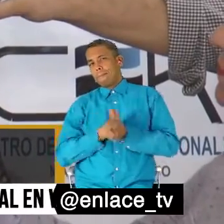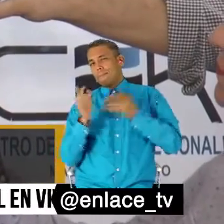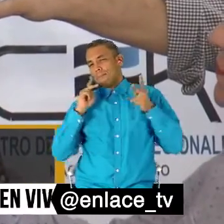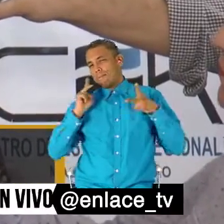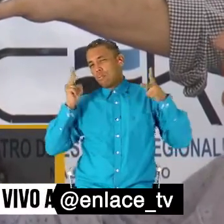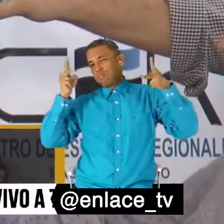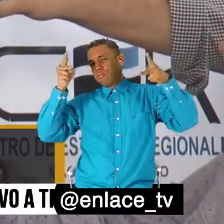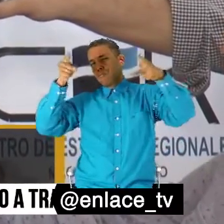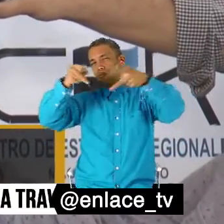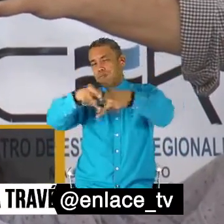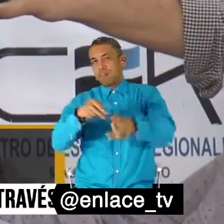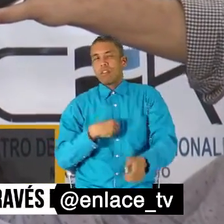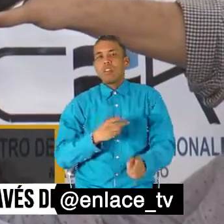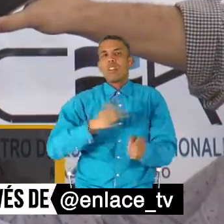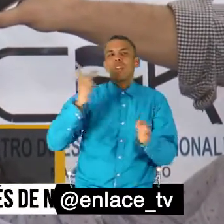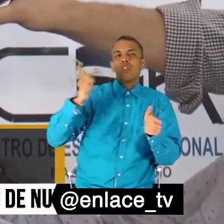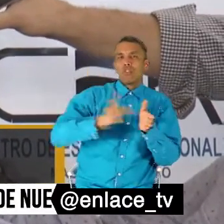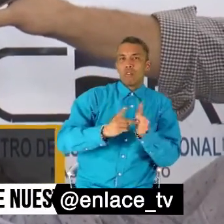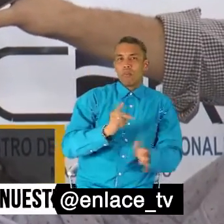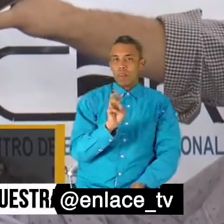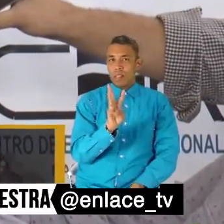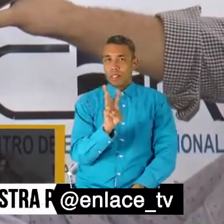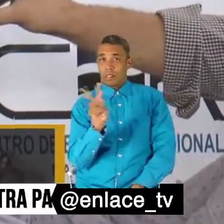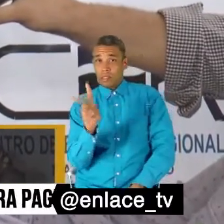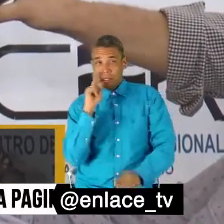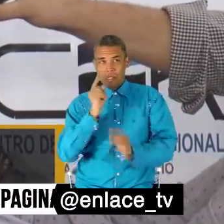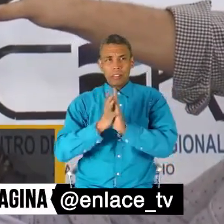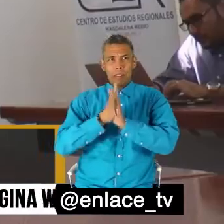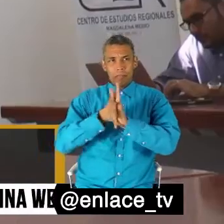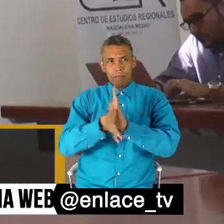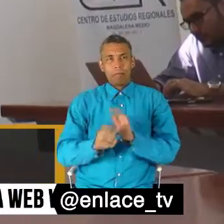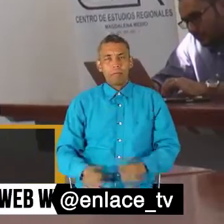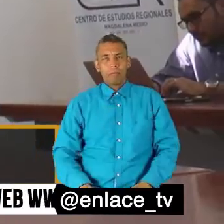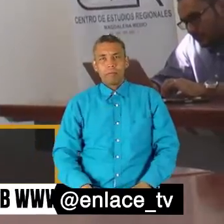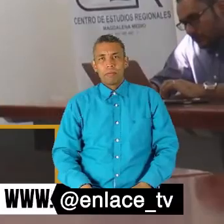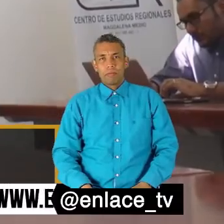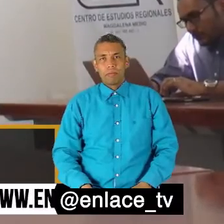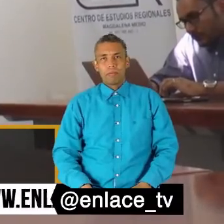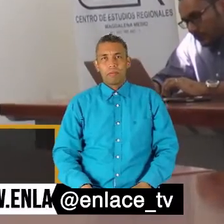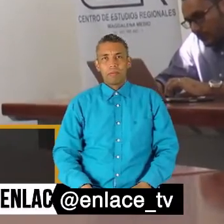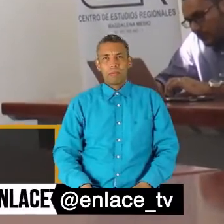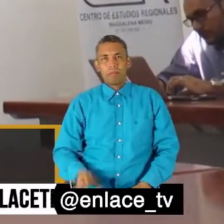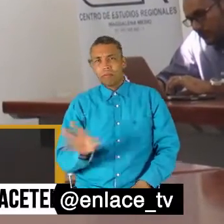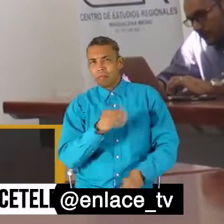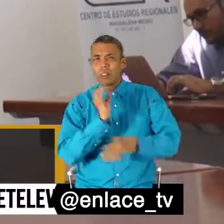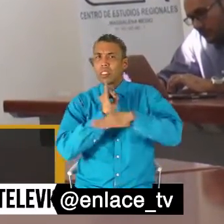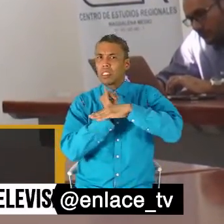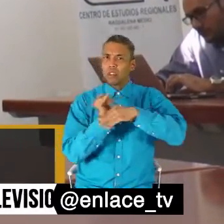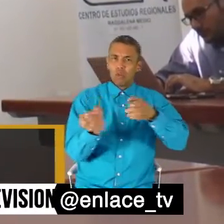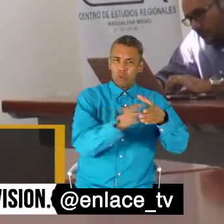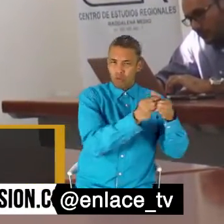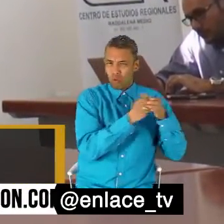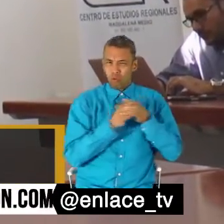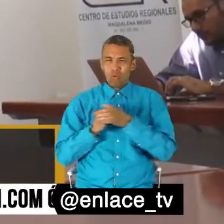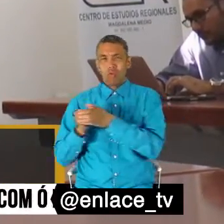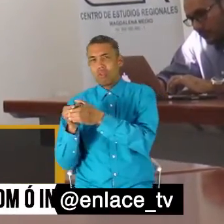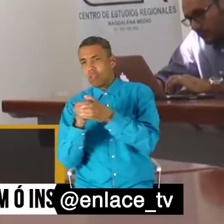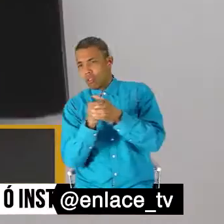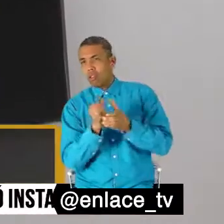del evento a que las instituciones públicas se apropien de la prospectiva como una herramienta que puede ser útil para